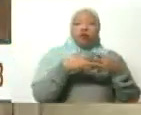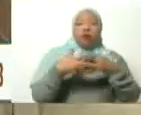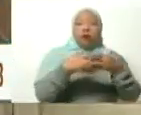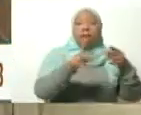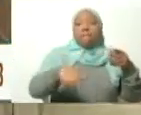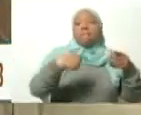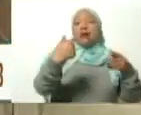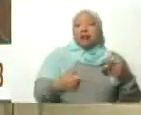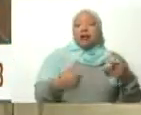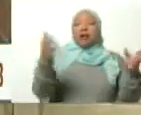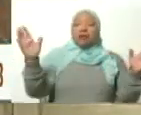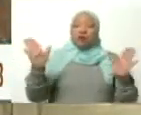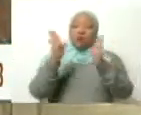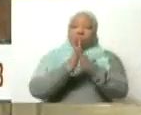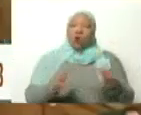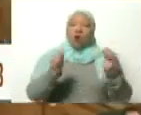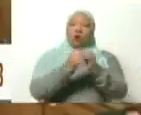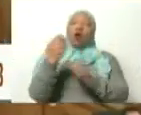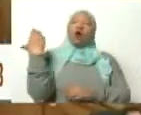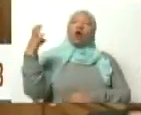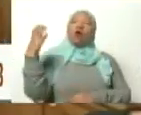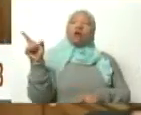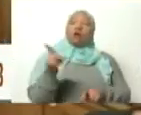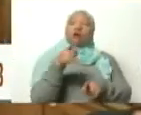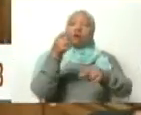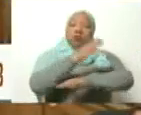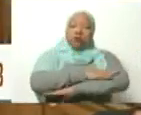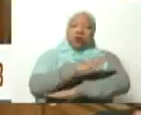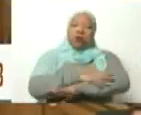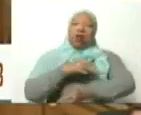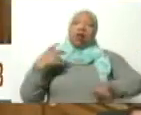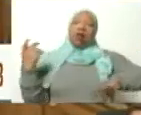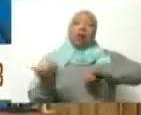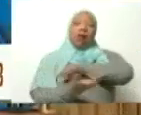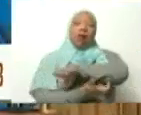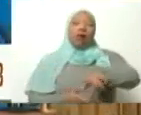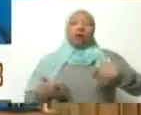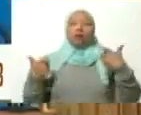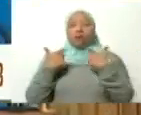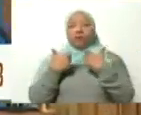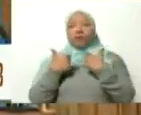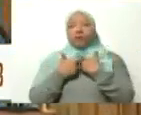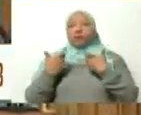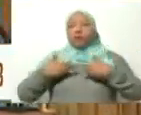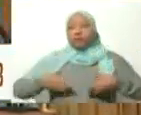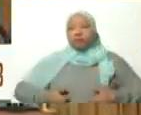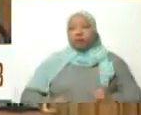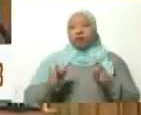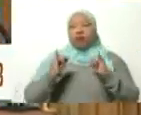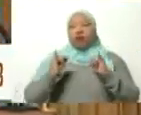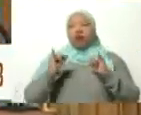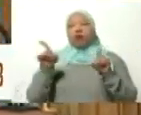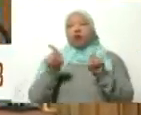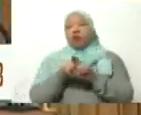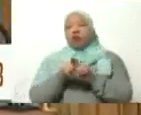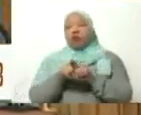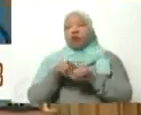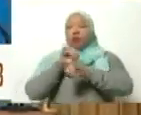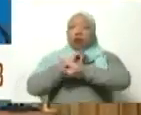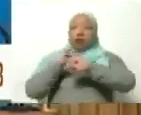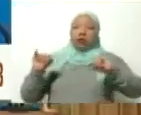mañana veréis que los colombianos no son dignos de pelear al lado de los hijos de Albión. Terminada